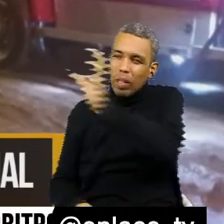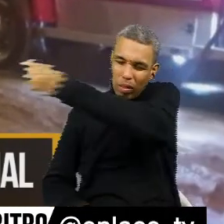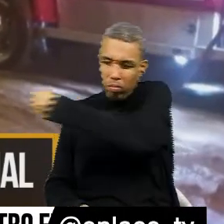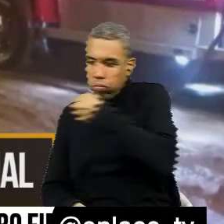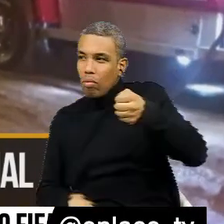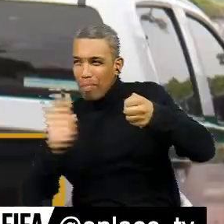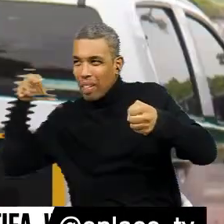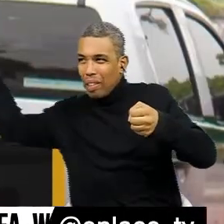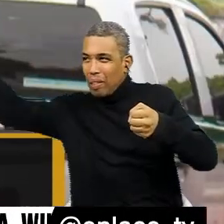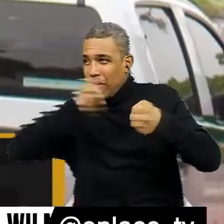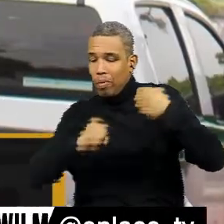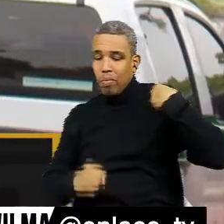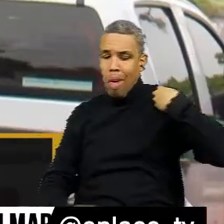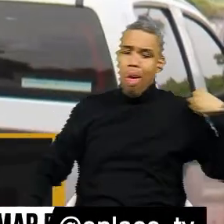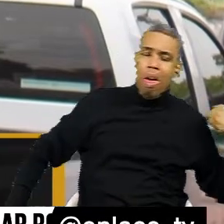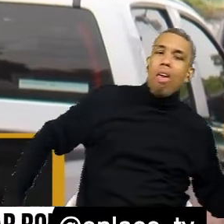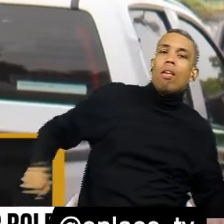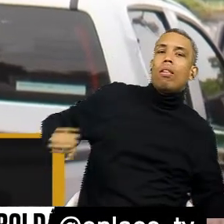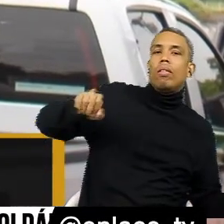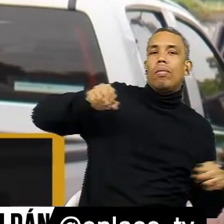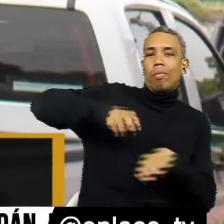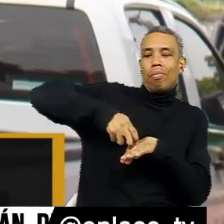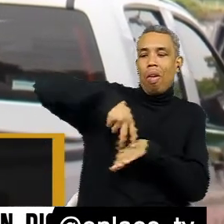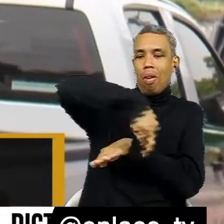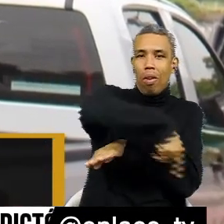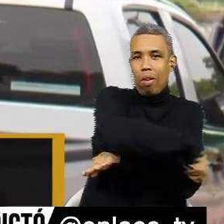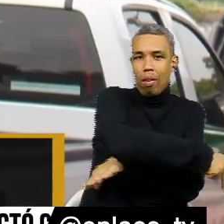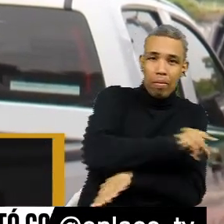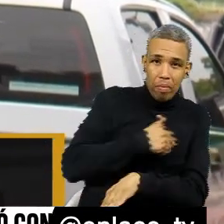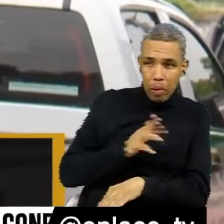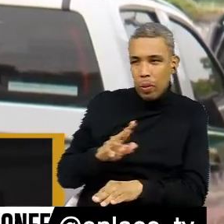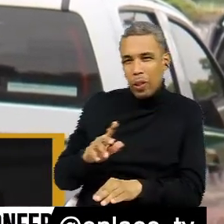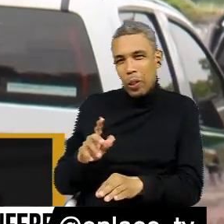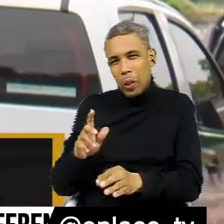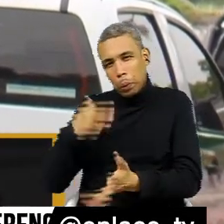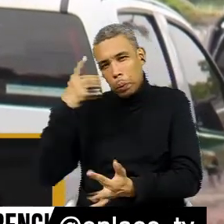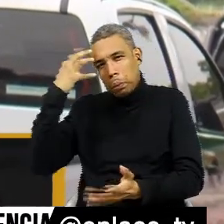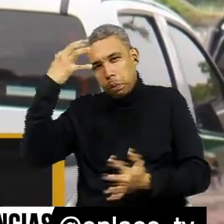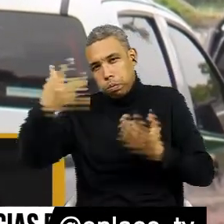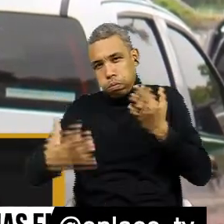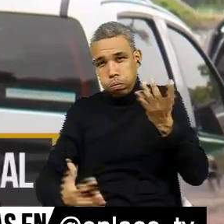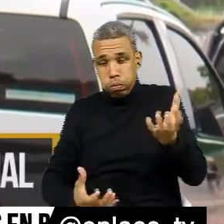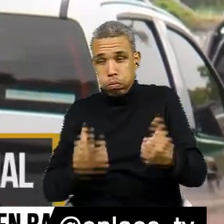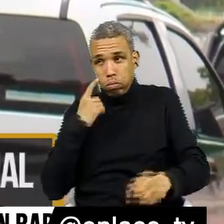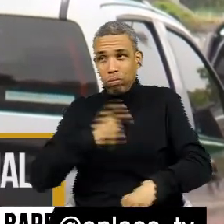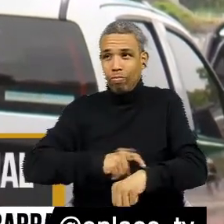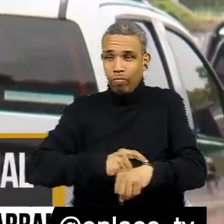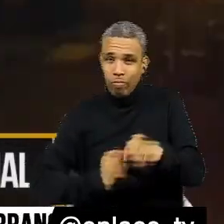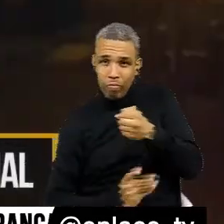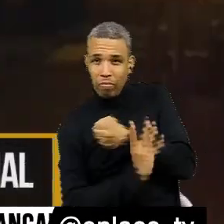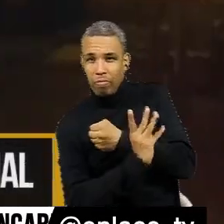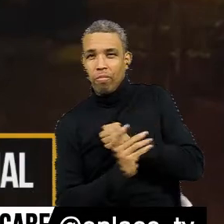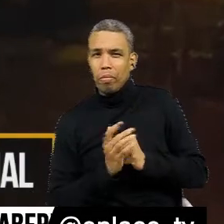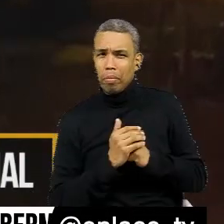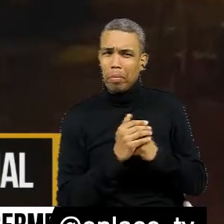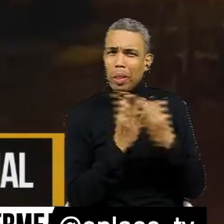de las 03:50 se presenta el caso de una tractomula, el cual fue abordada por varios